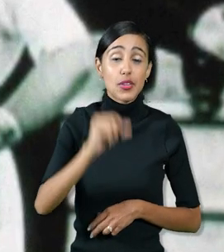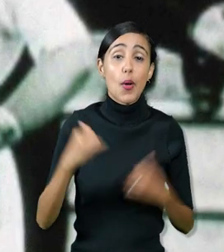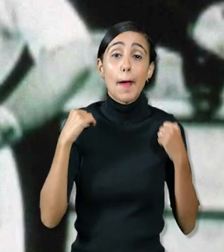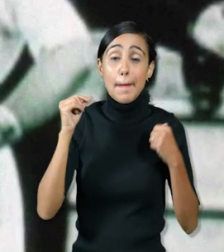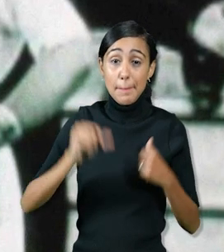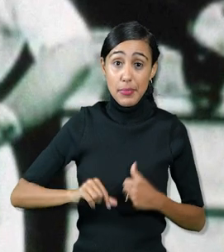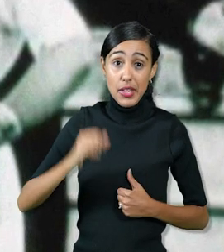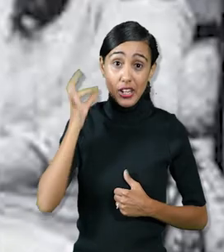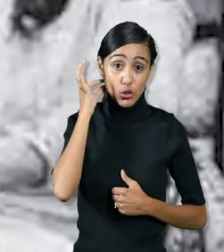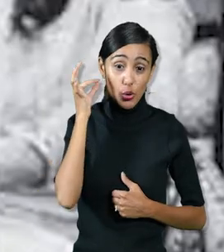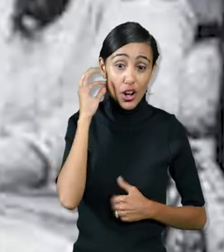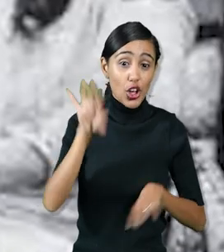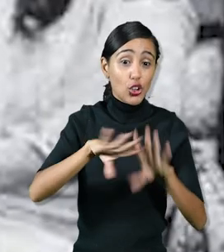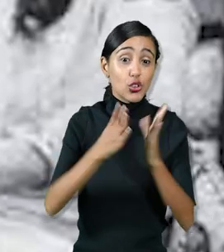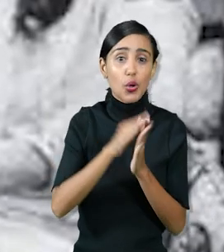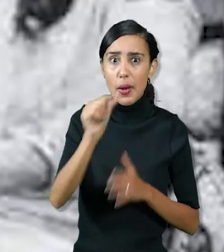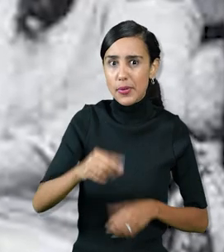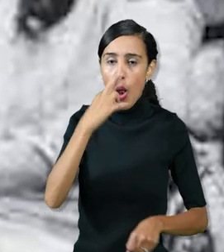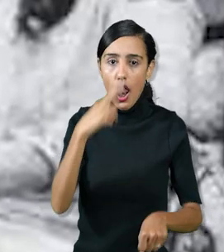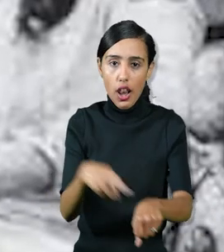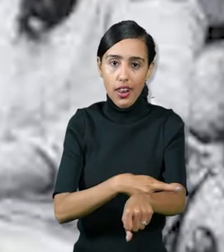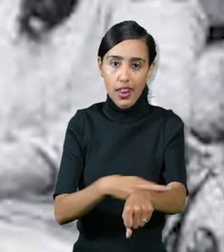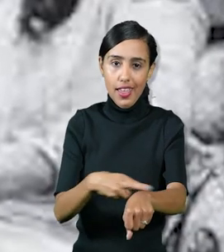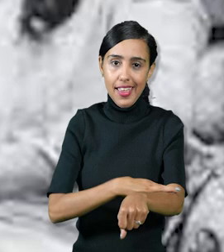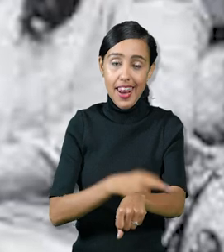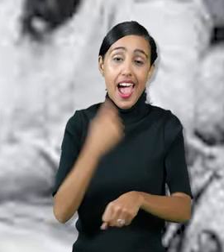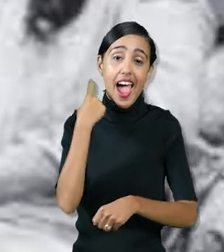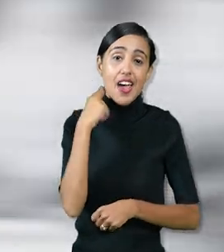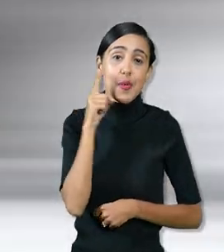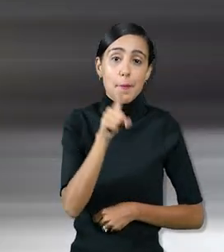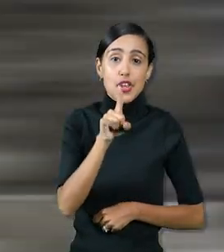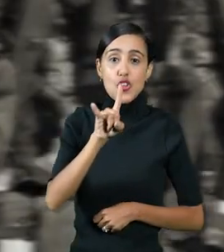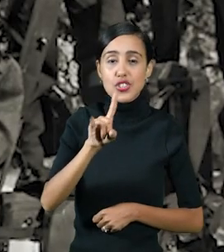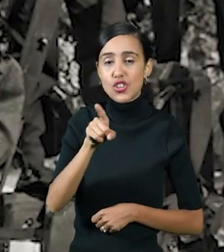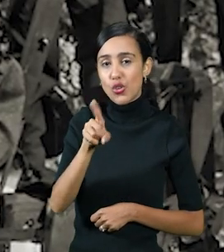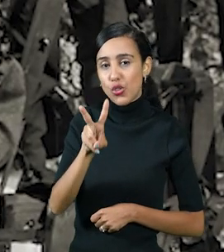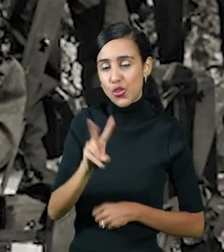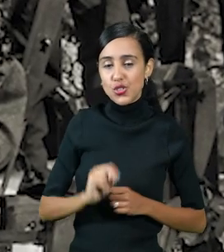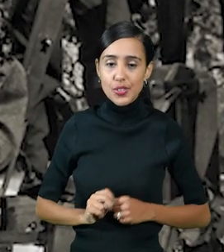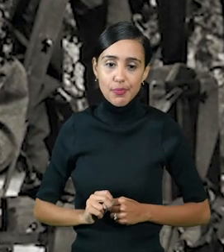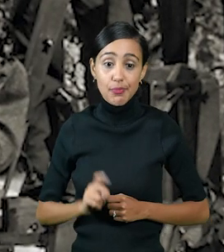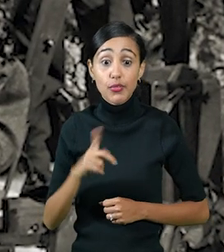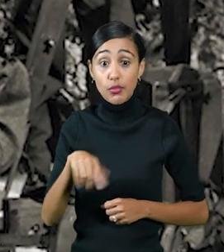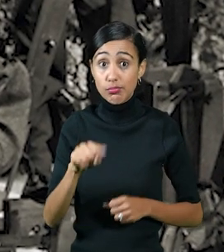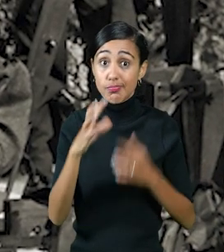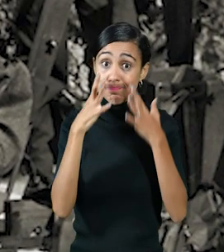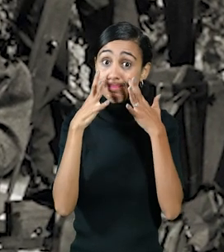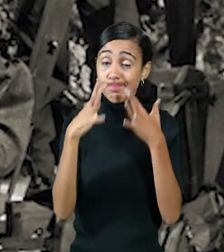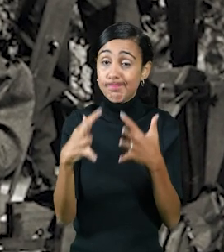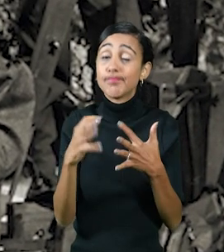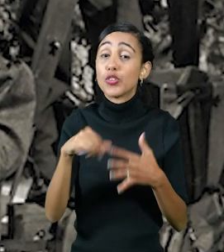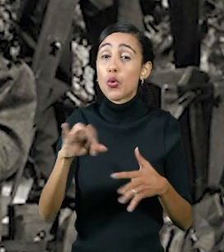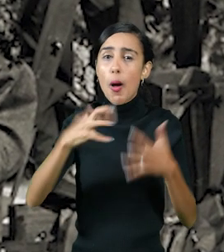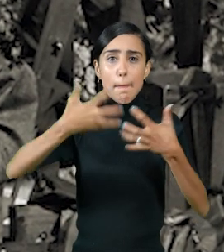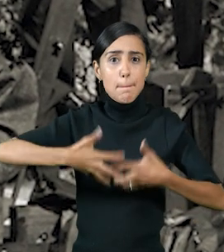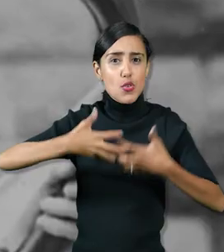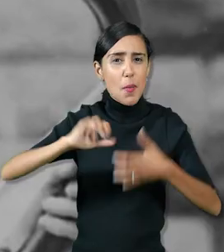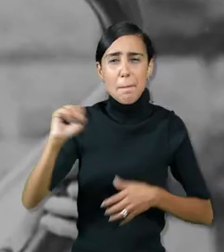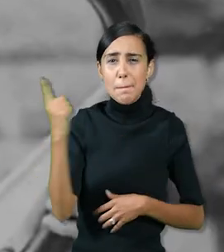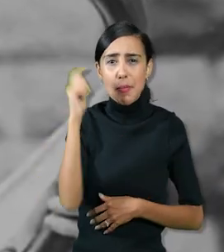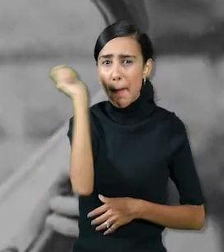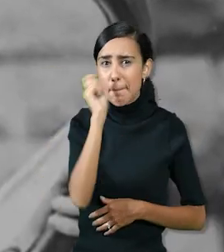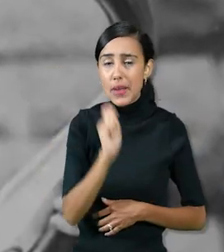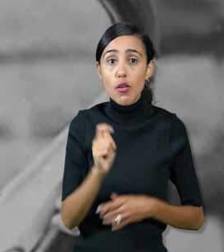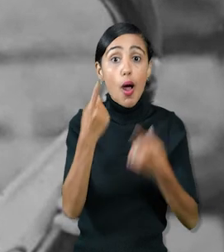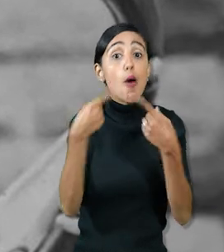en la que todos los protagonistas eran negros. En 1912, jugó un papel clave en la producción de las primeras